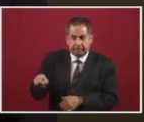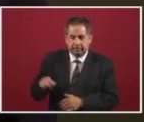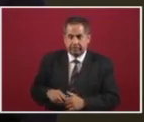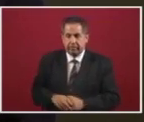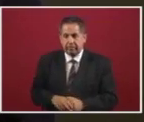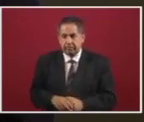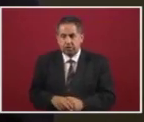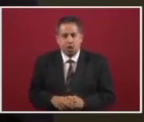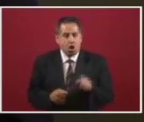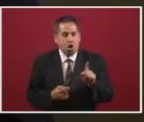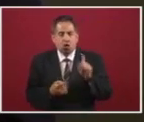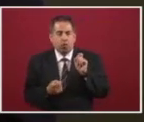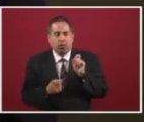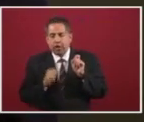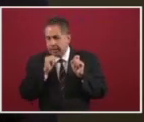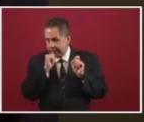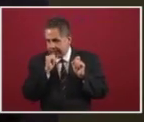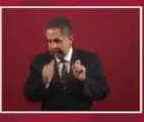No cobró.